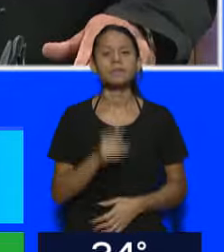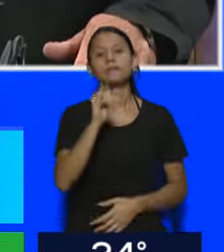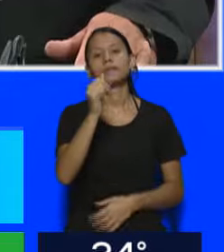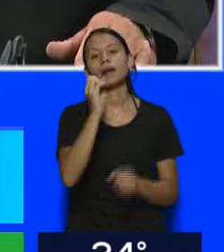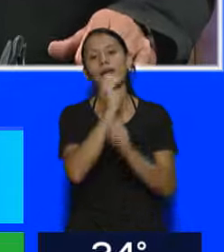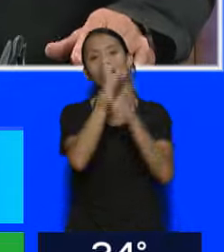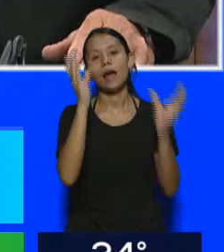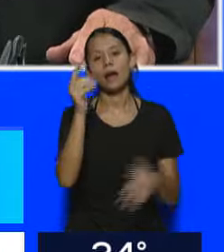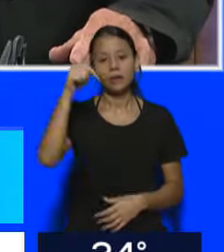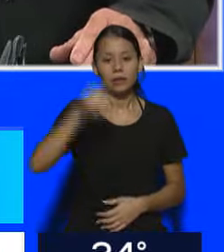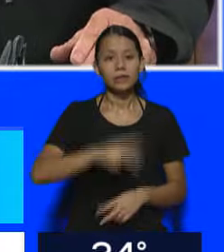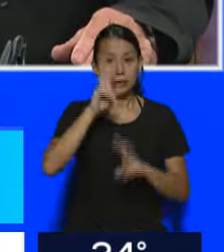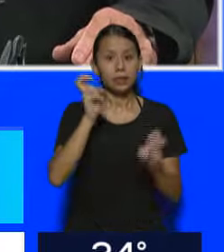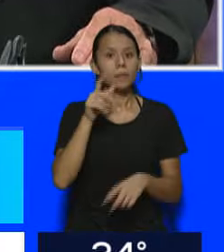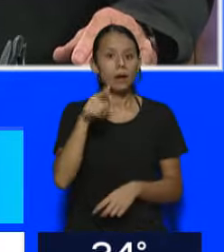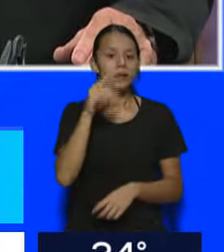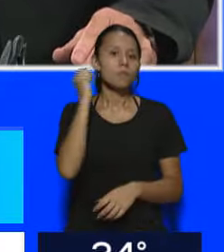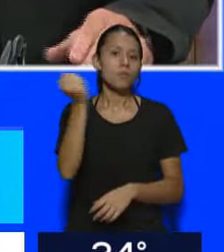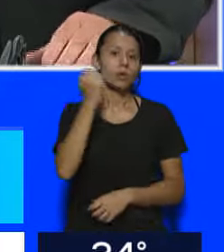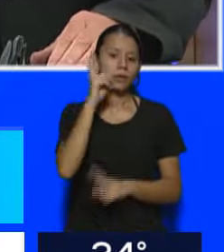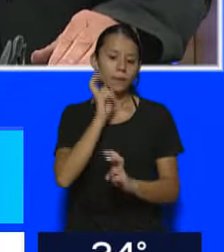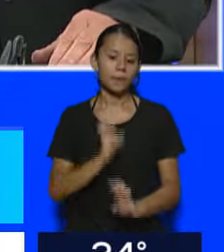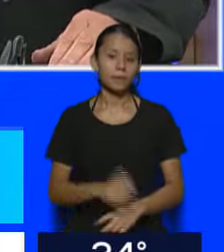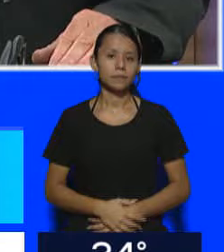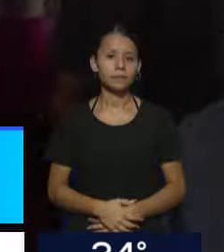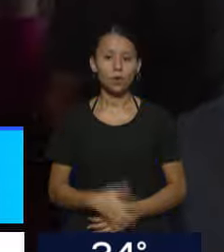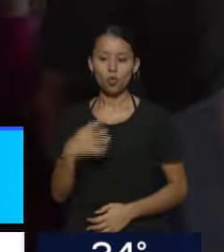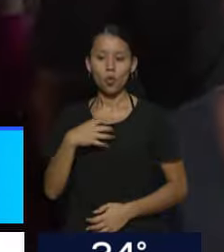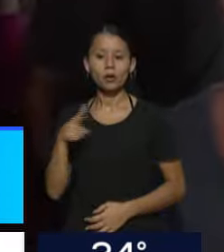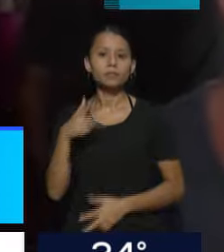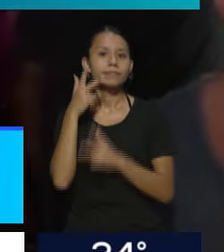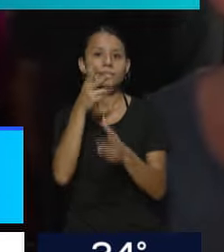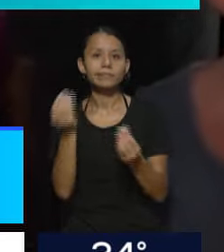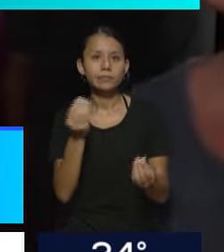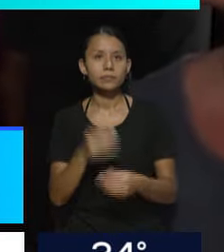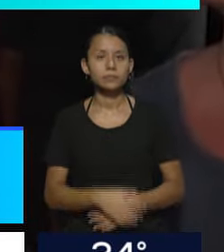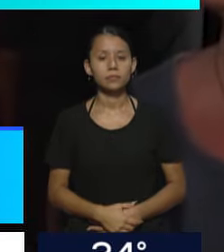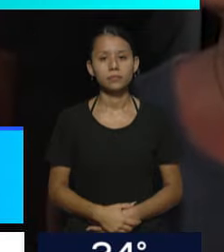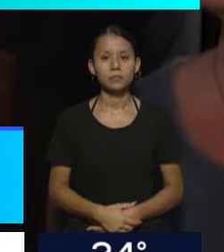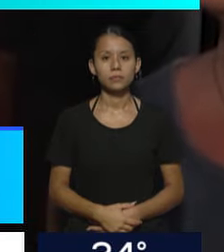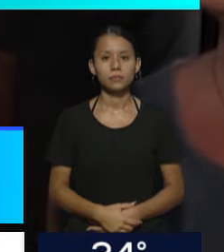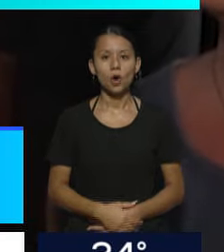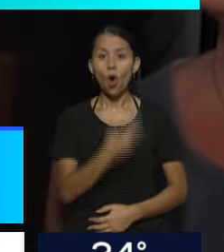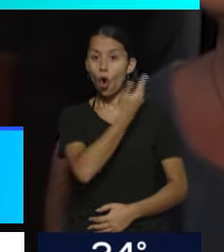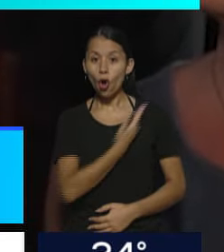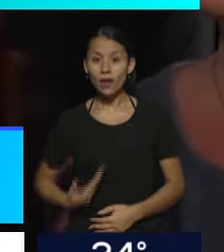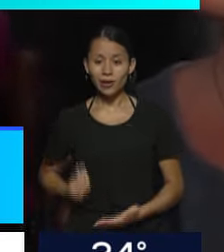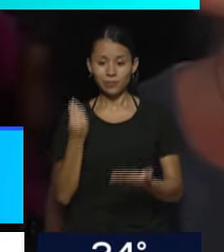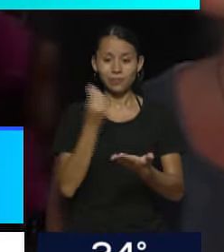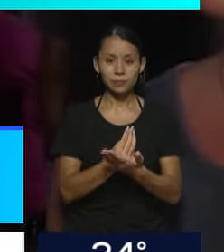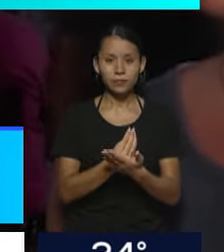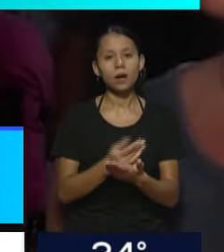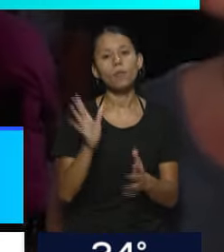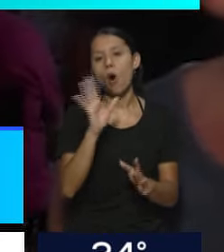que nunca, más presente esta situación. Escuchemos a los productores. Ahí están. Siempre no ha costado para que los gobiernos intervengan, pero tienen que